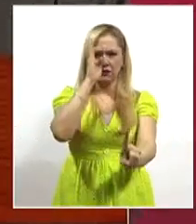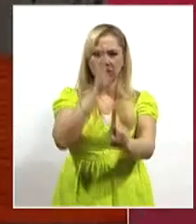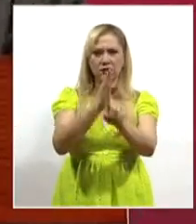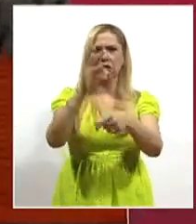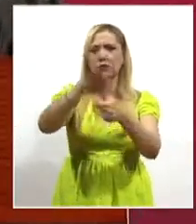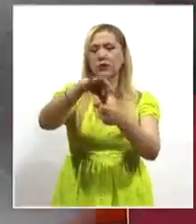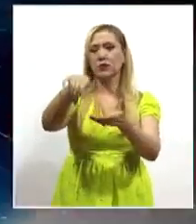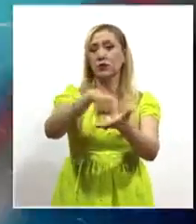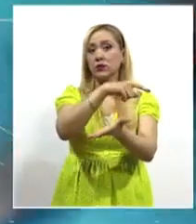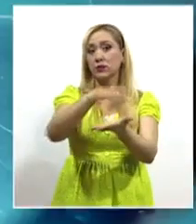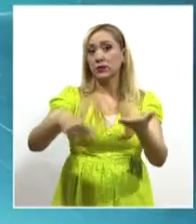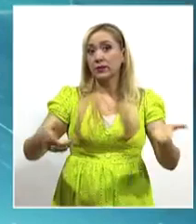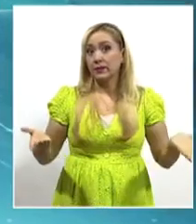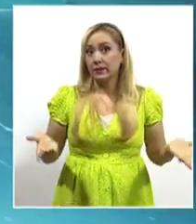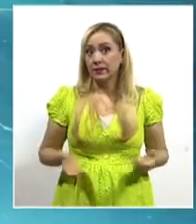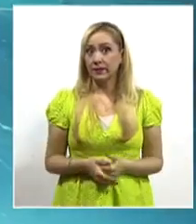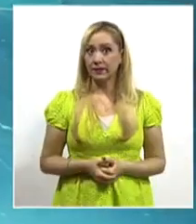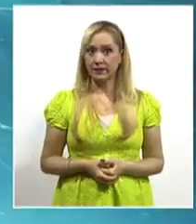electoral.